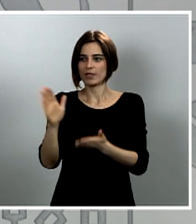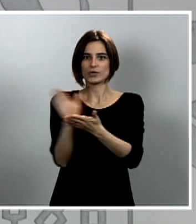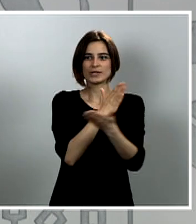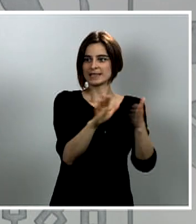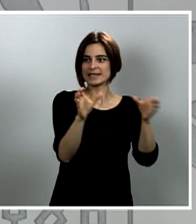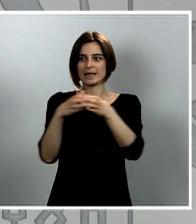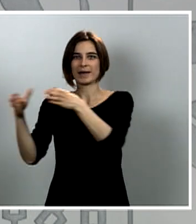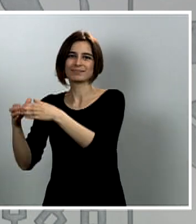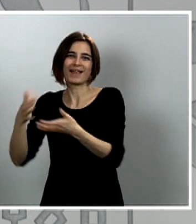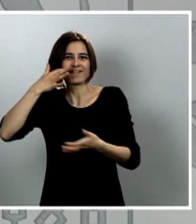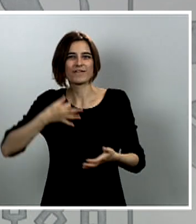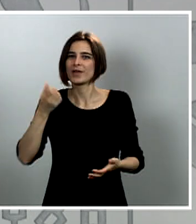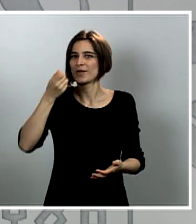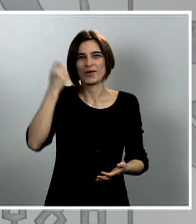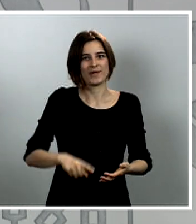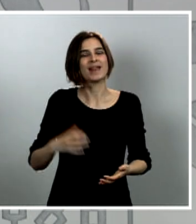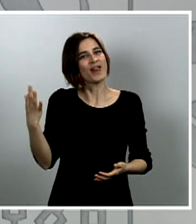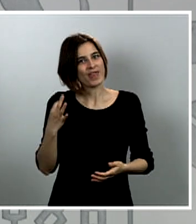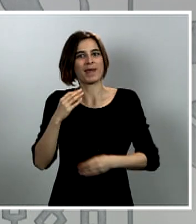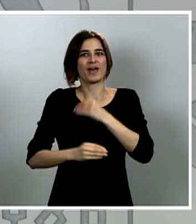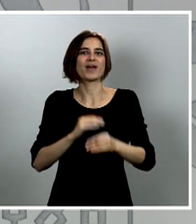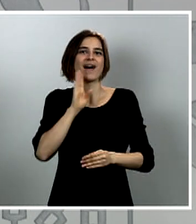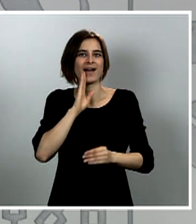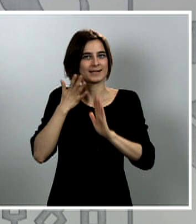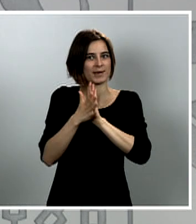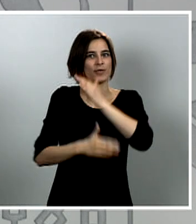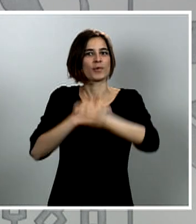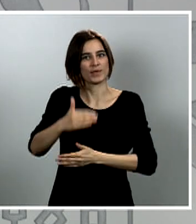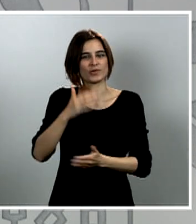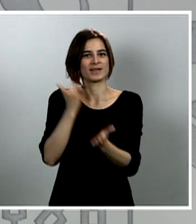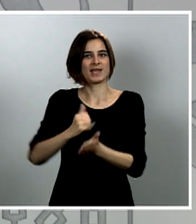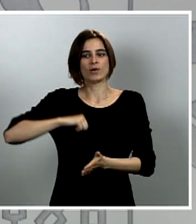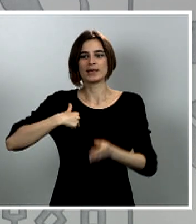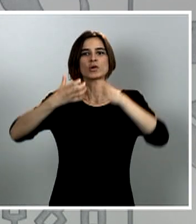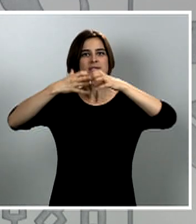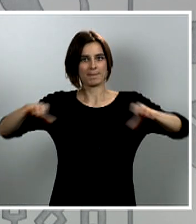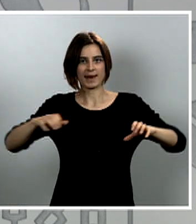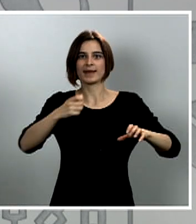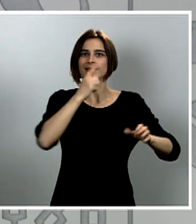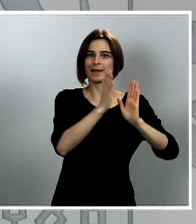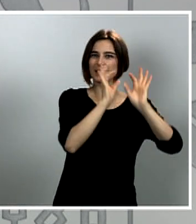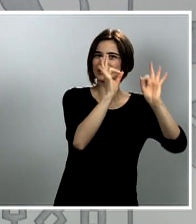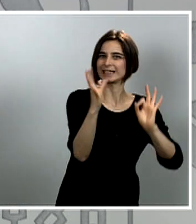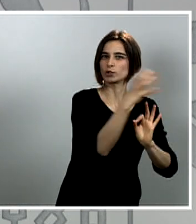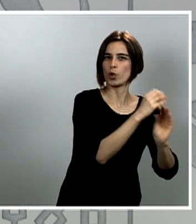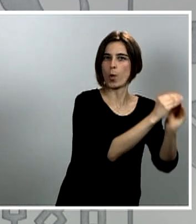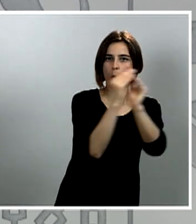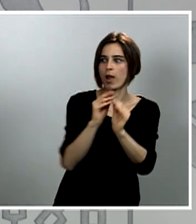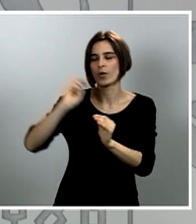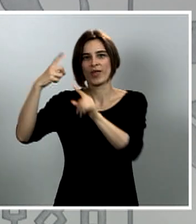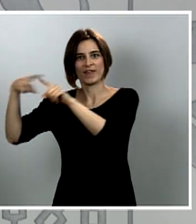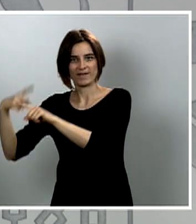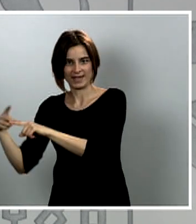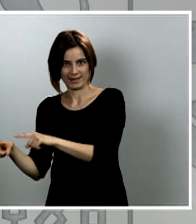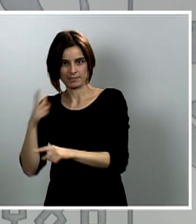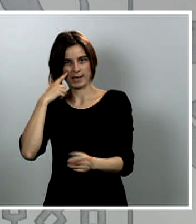esos ensayos clínicos. Progresivamente empezamos a tener información preliminar de alguno que podría estar encontrando algún tratamiento